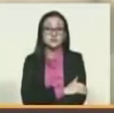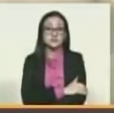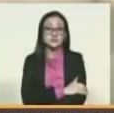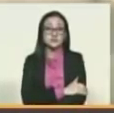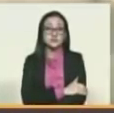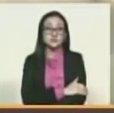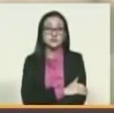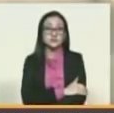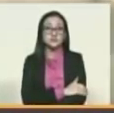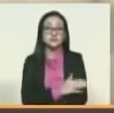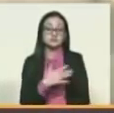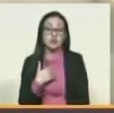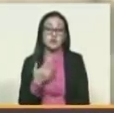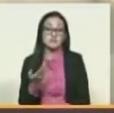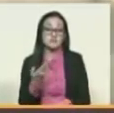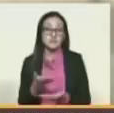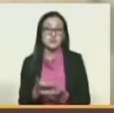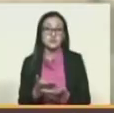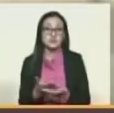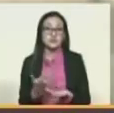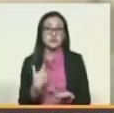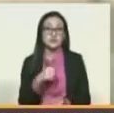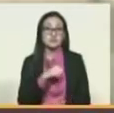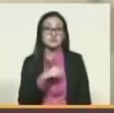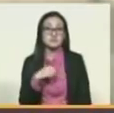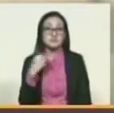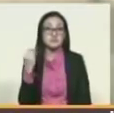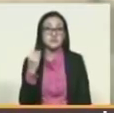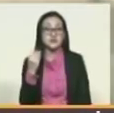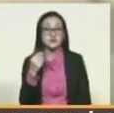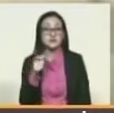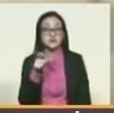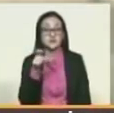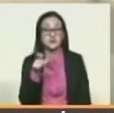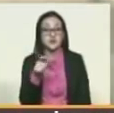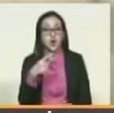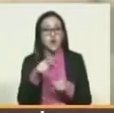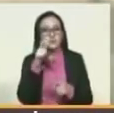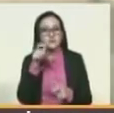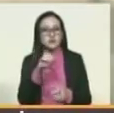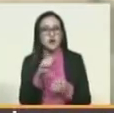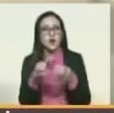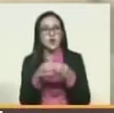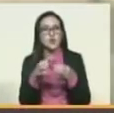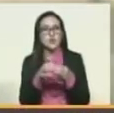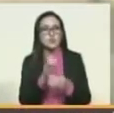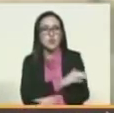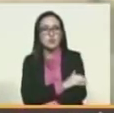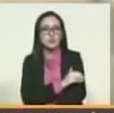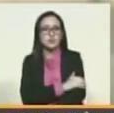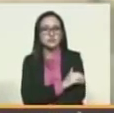apuntar. Luego, hablando particularmente con el señor Guanipa creo que así se llama,